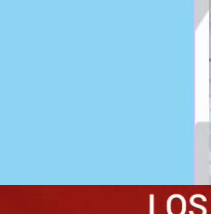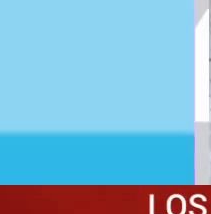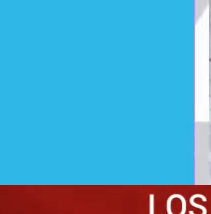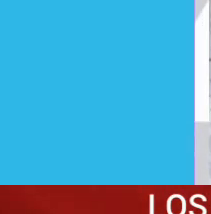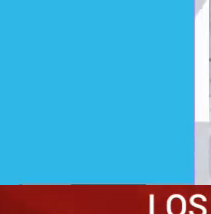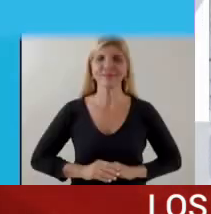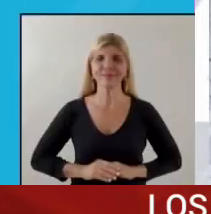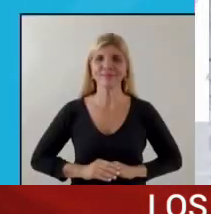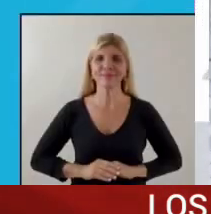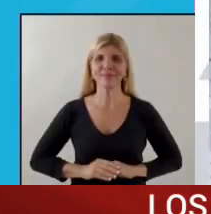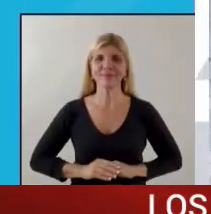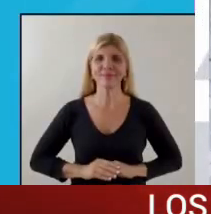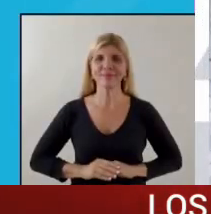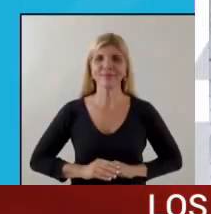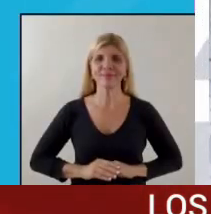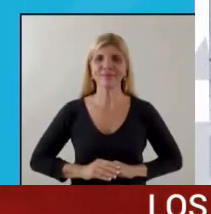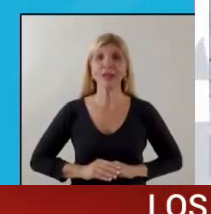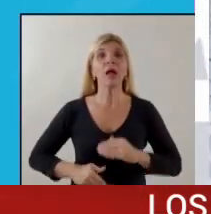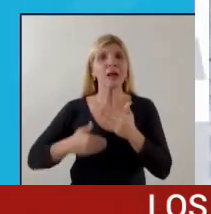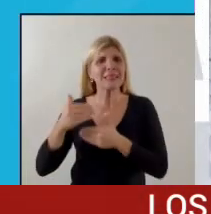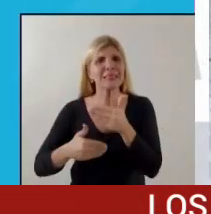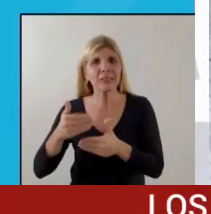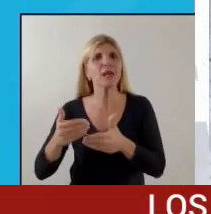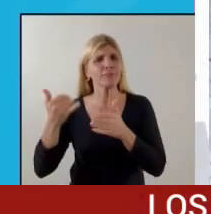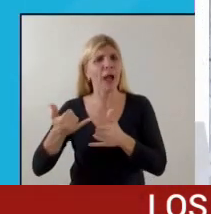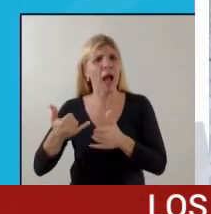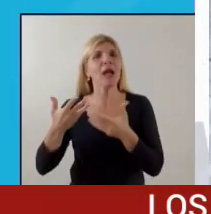se van a digitalizar esta documentación.